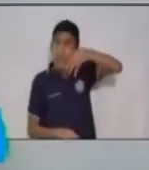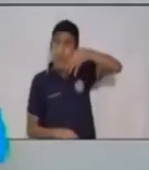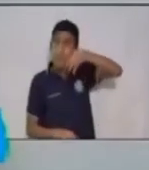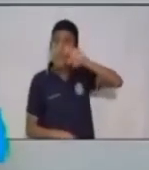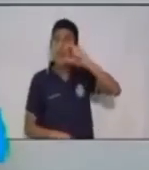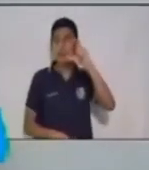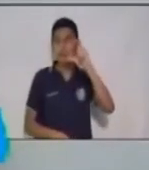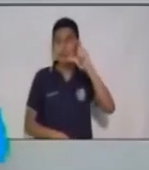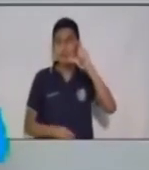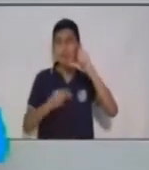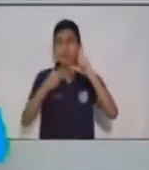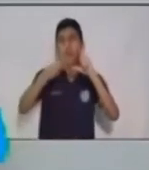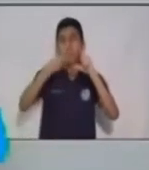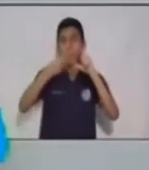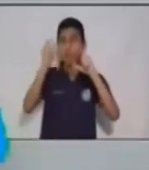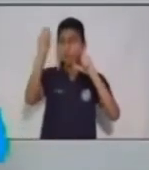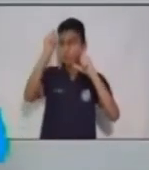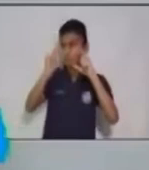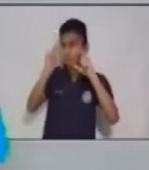muy bien, el 6,